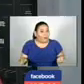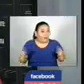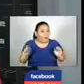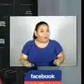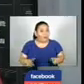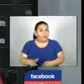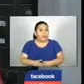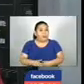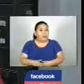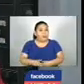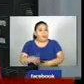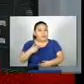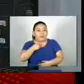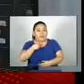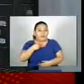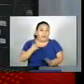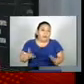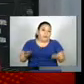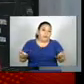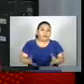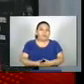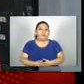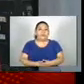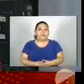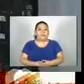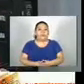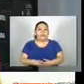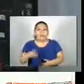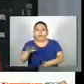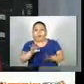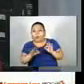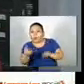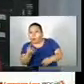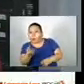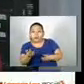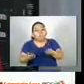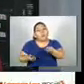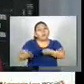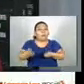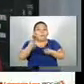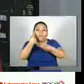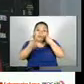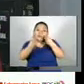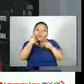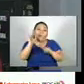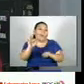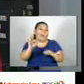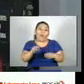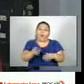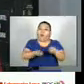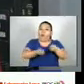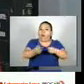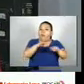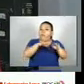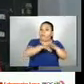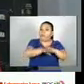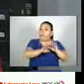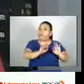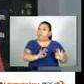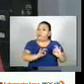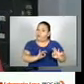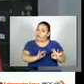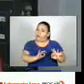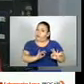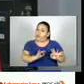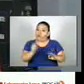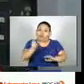pueden ellos quedar separados. Y y la gente que a veces sale solo por salir, recomendar que mejor guardaran, no, pues